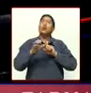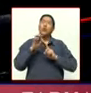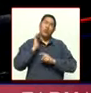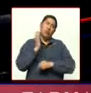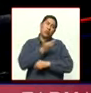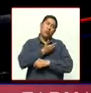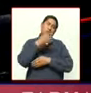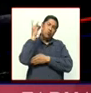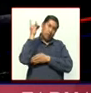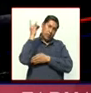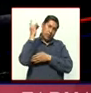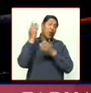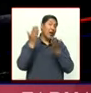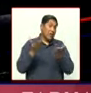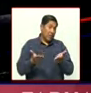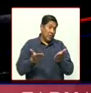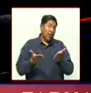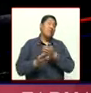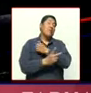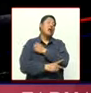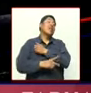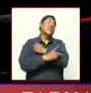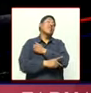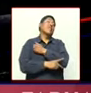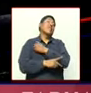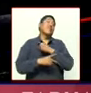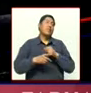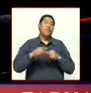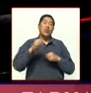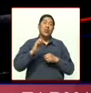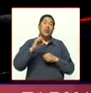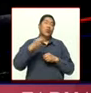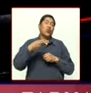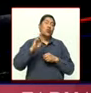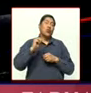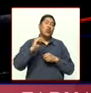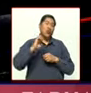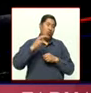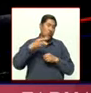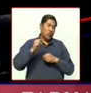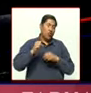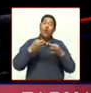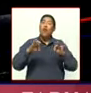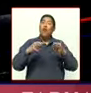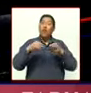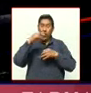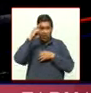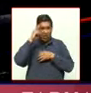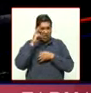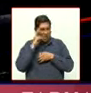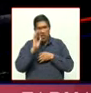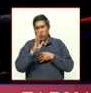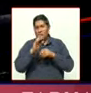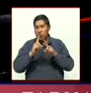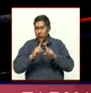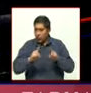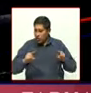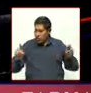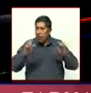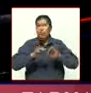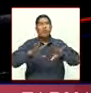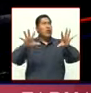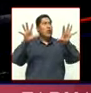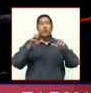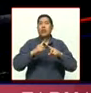país. Esto es nuestra Bolivia, estos son raíces, los chunchos, procesiones, fiestas patronales que se va diversificando en